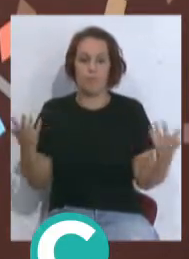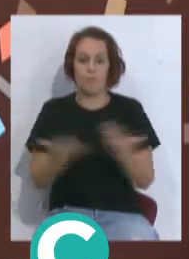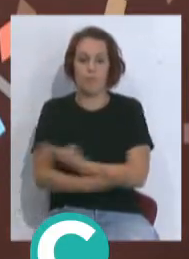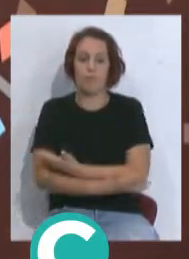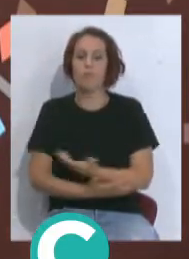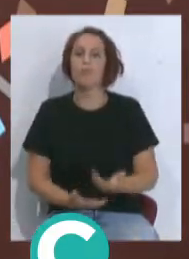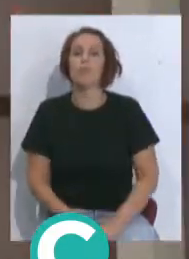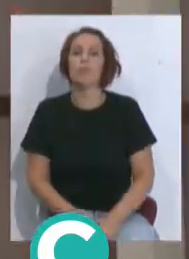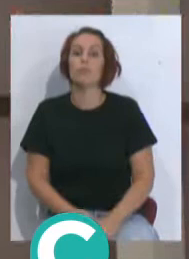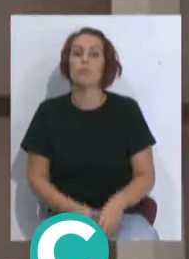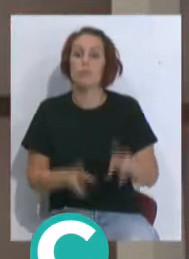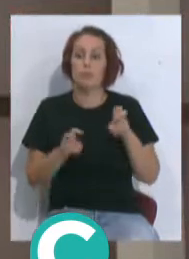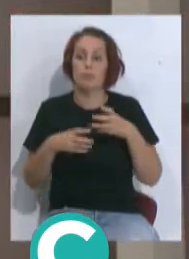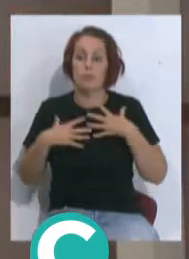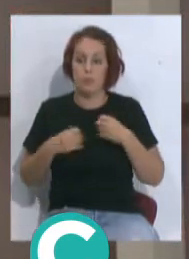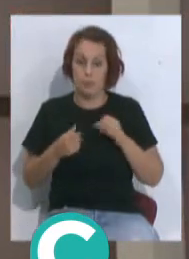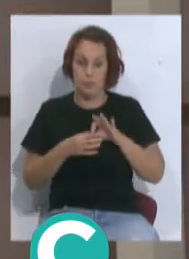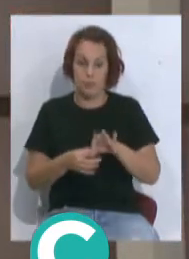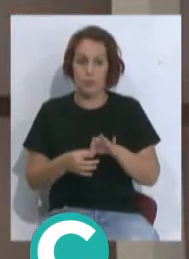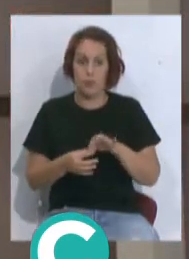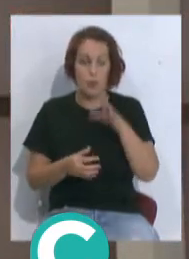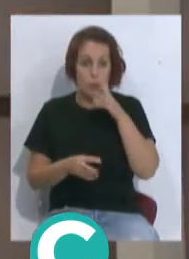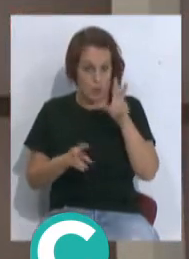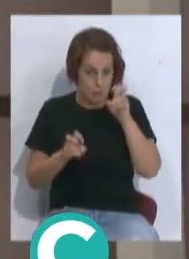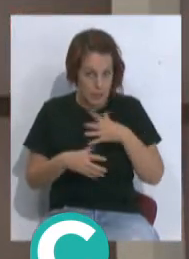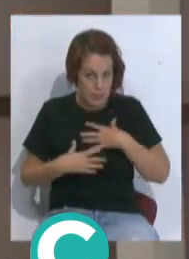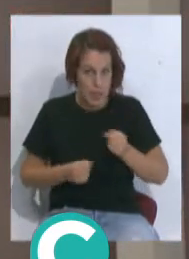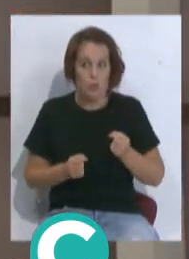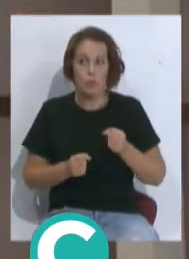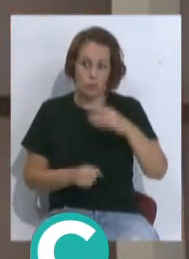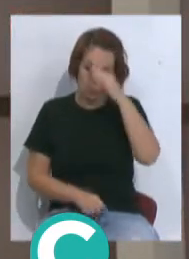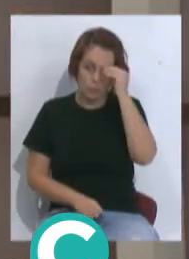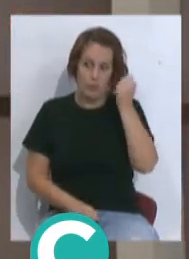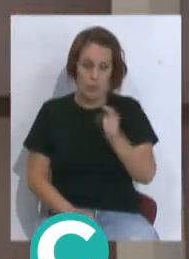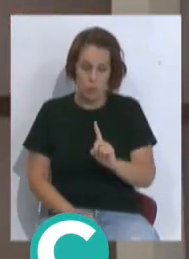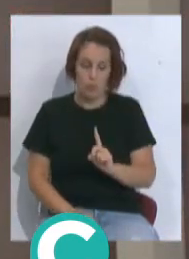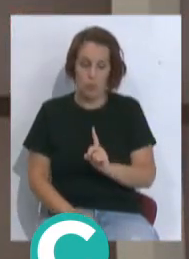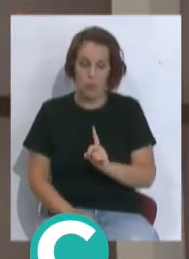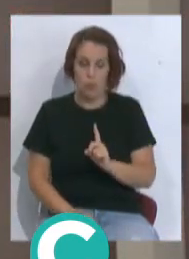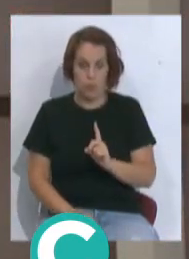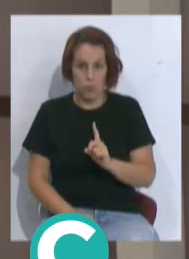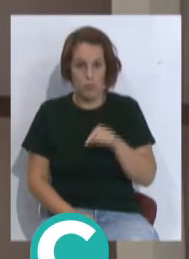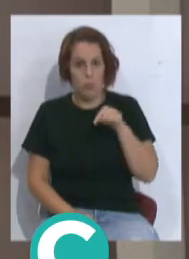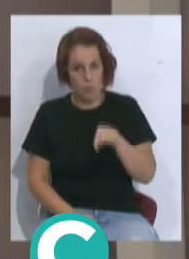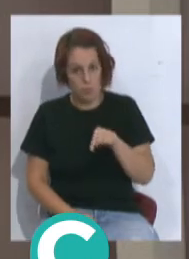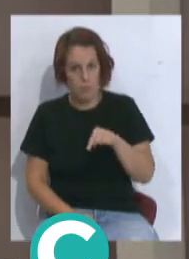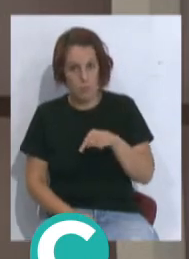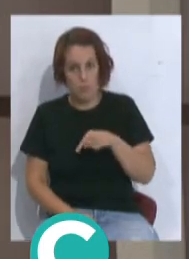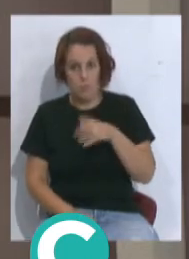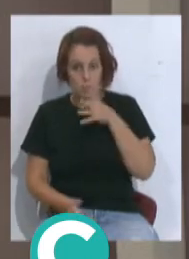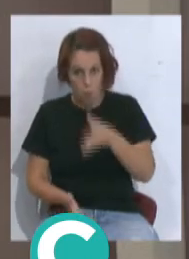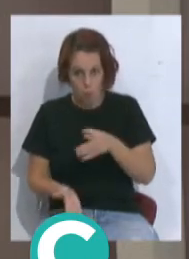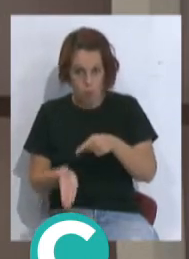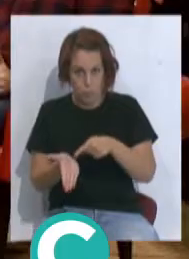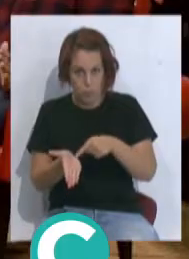otras entidades. Con el tema sanitario, con el argumento del tema sanitario. No vamos a olvidar que realmente es esa el sentido,